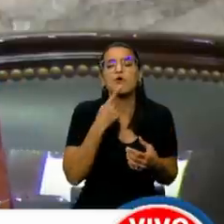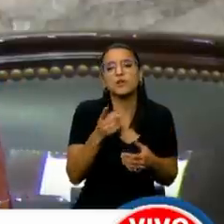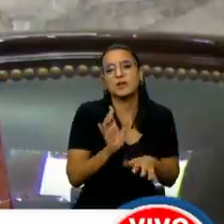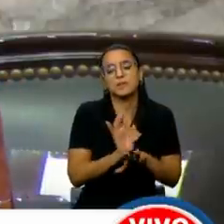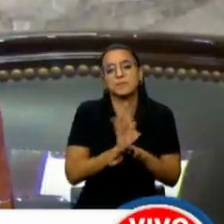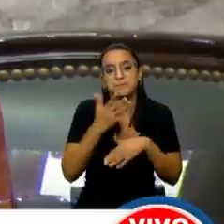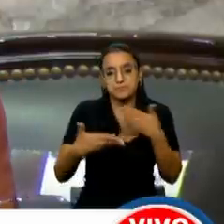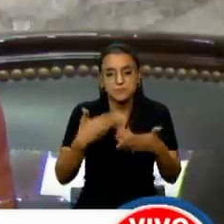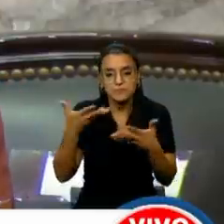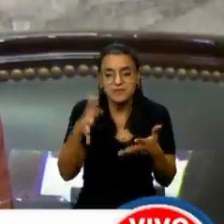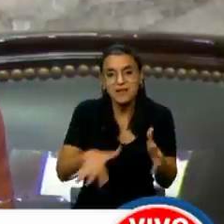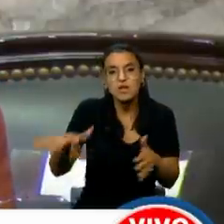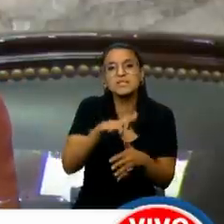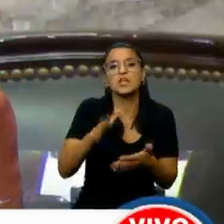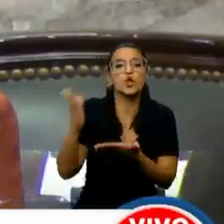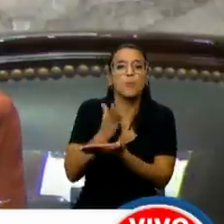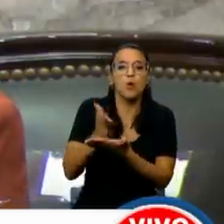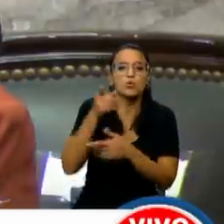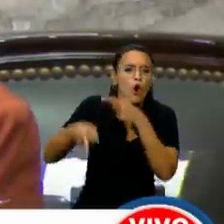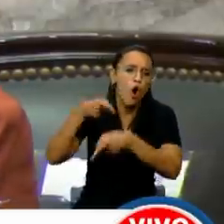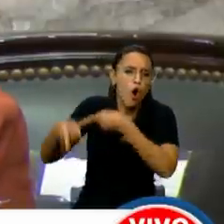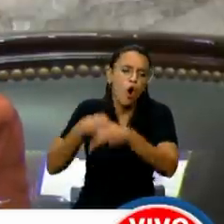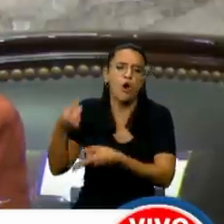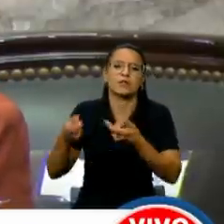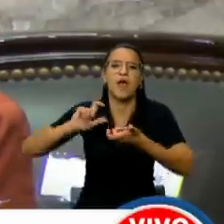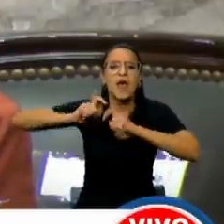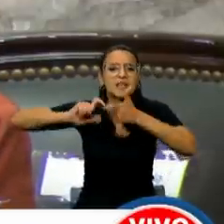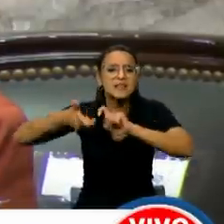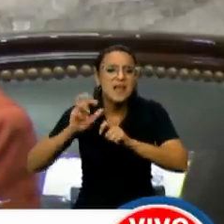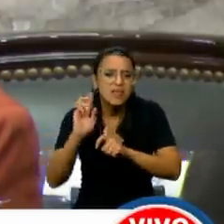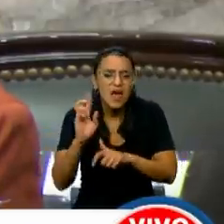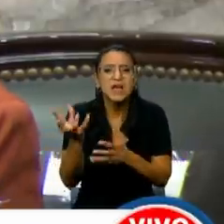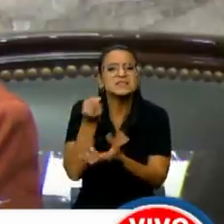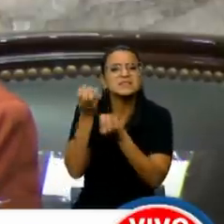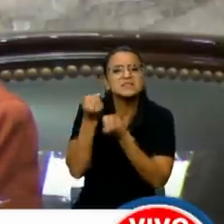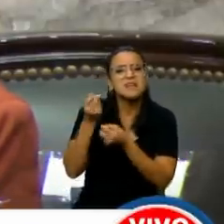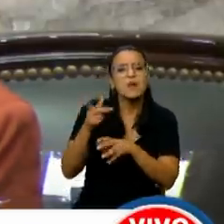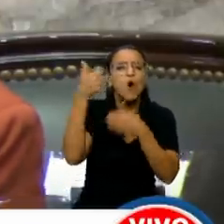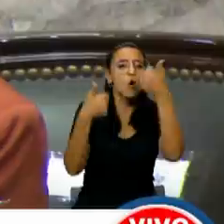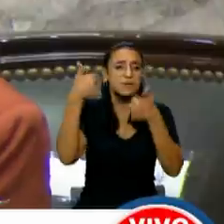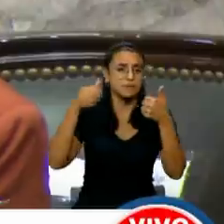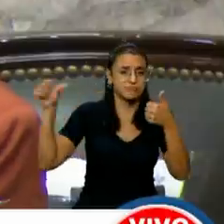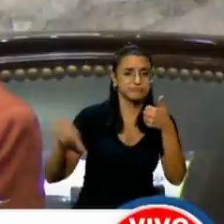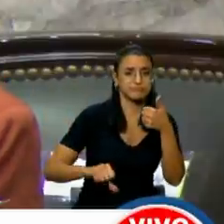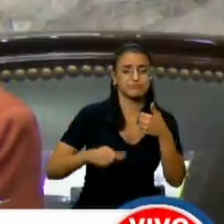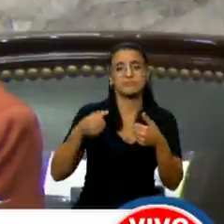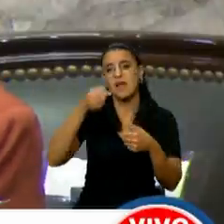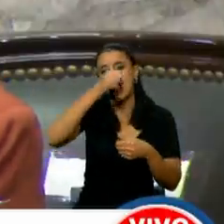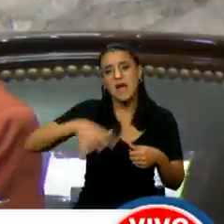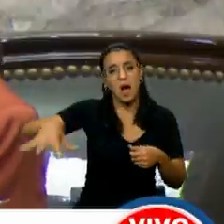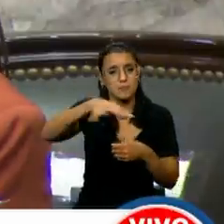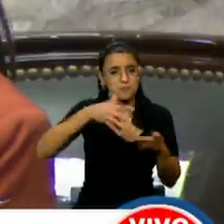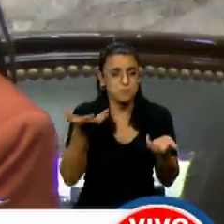sectores productivos el atraso cambiario la traza del tipo de cambio le quita competitividad al sector agroexportador